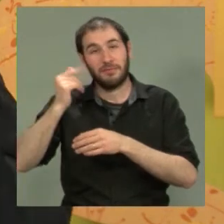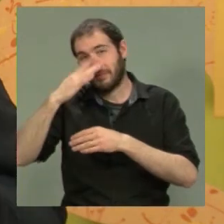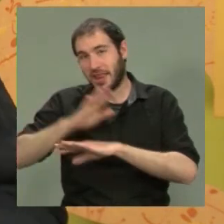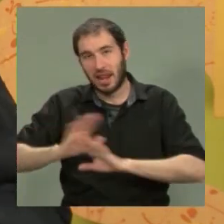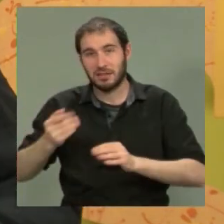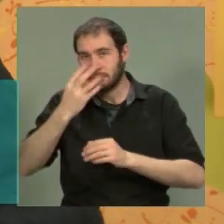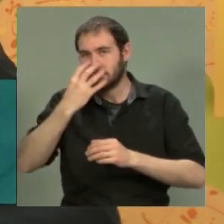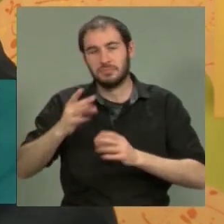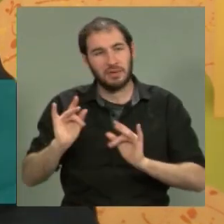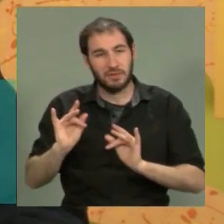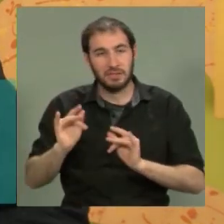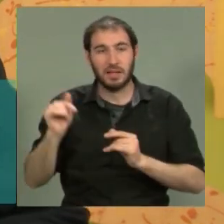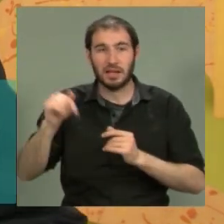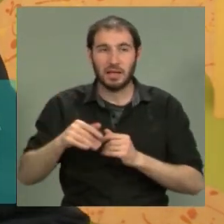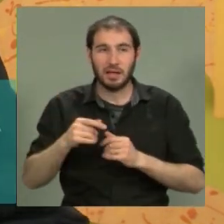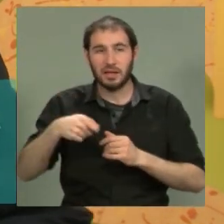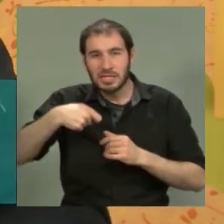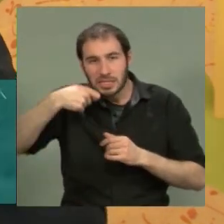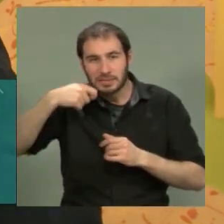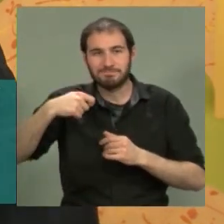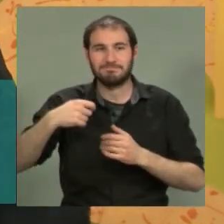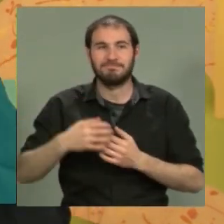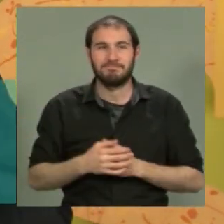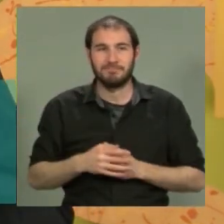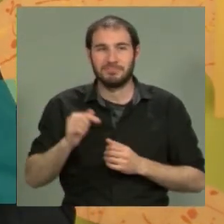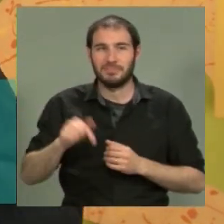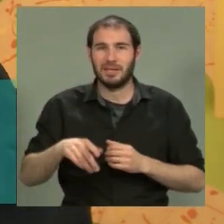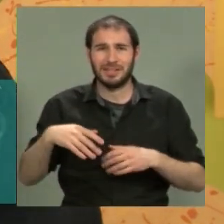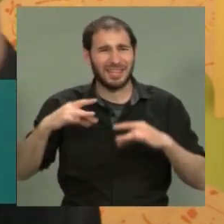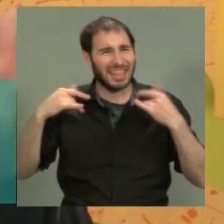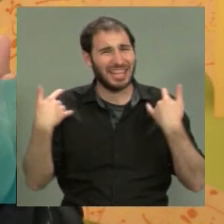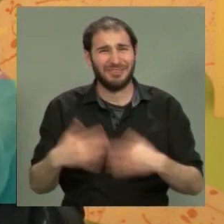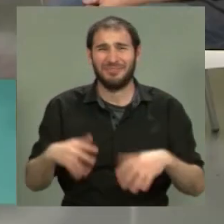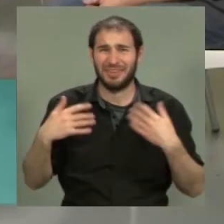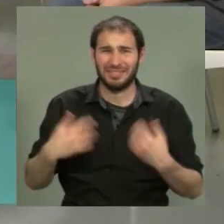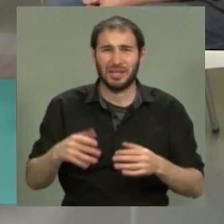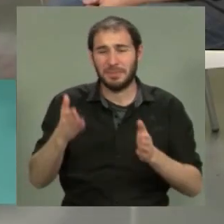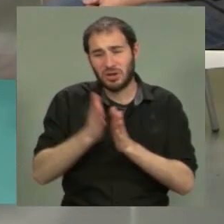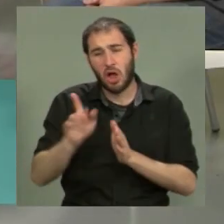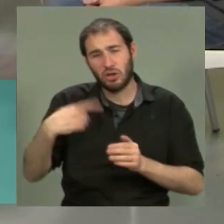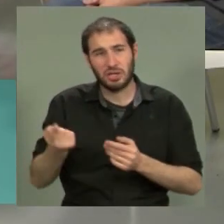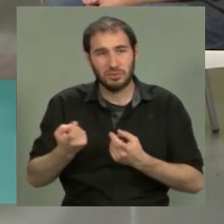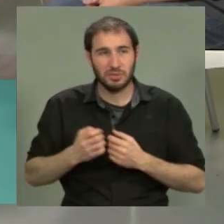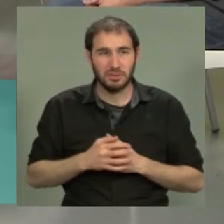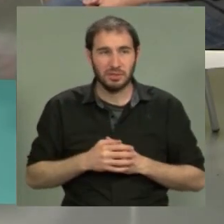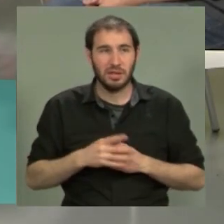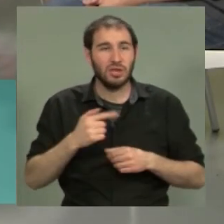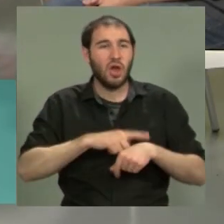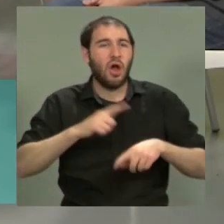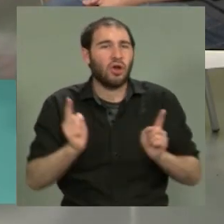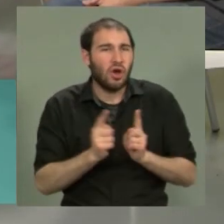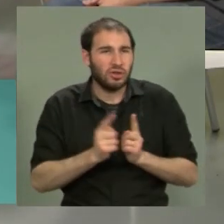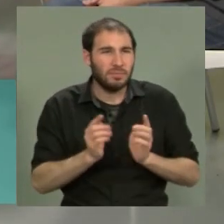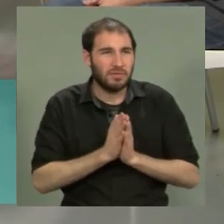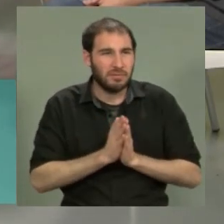ya la respiración le cuesta, cuando llevarse una cuchara a la boca es un trámite de dos. Gracias por la clase. Sí, cortito,